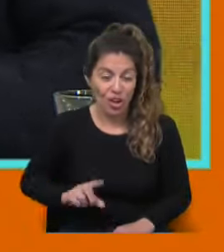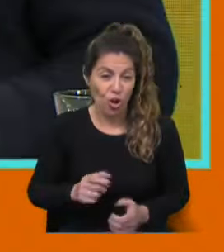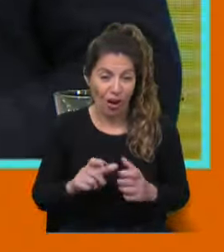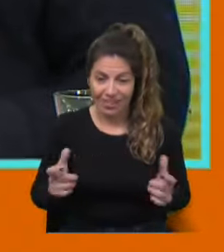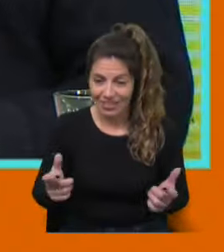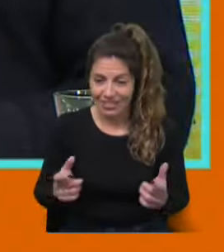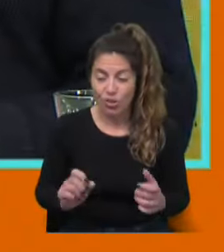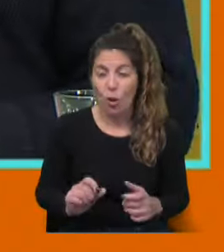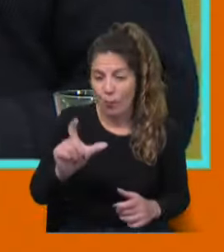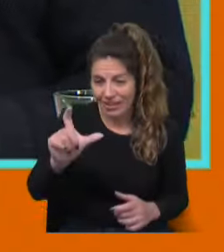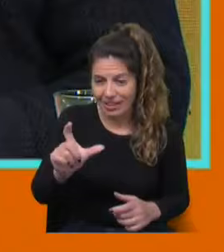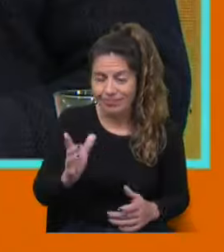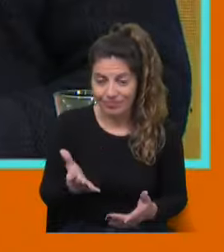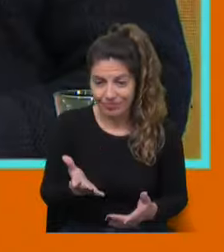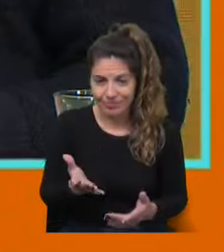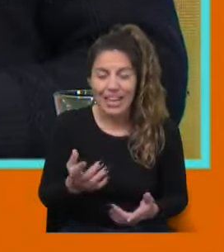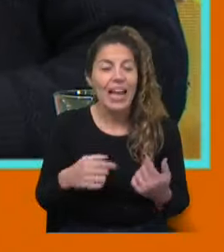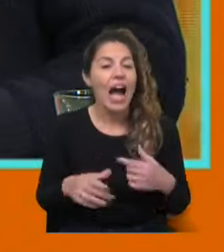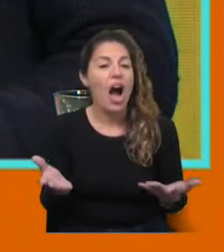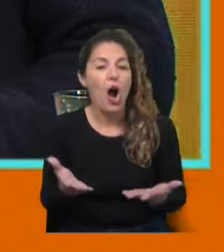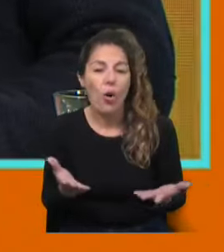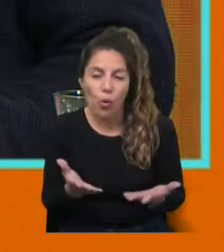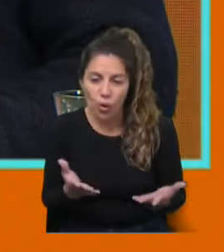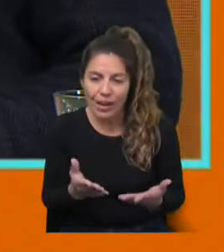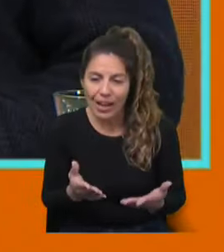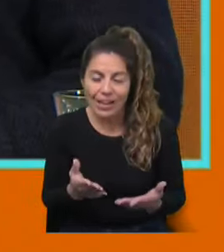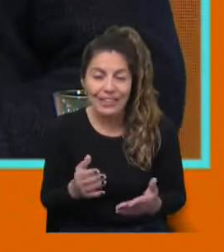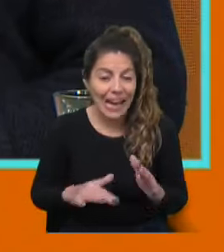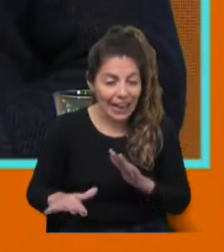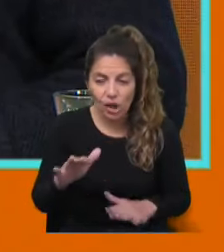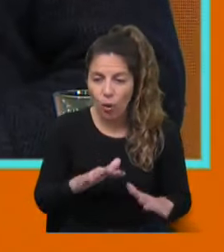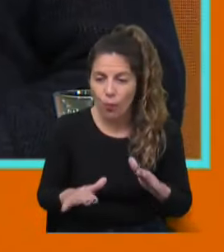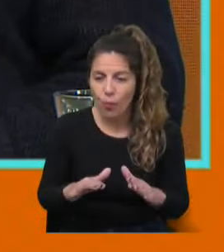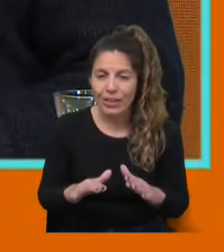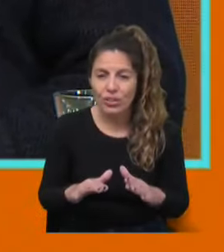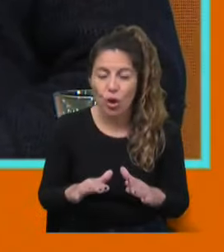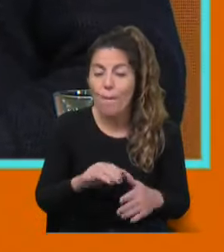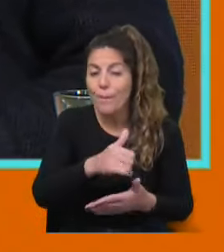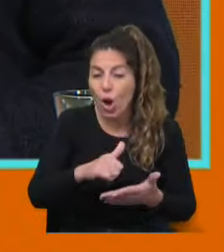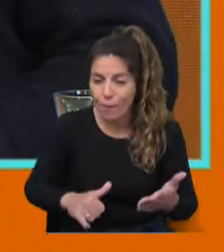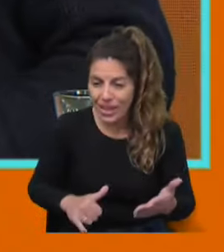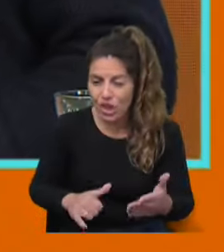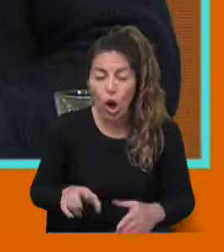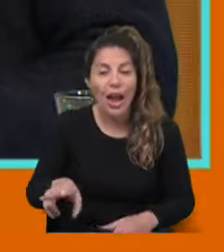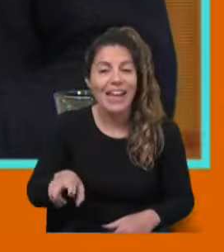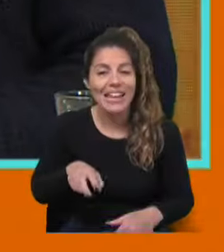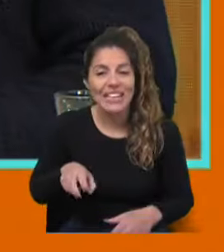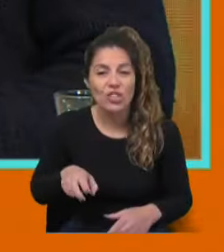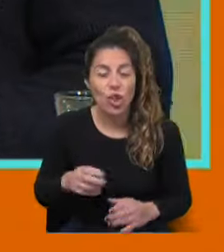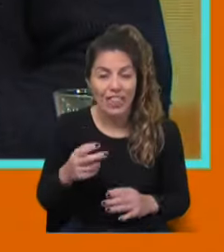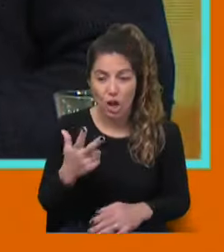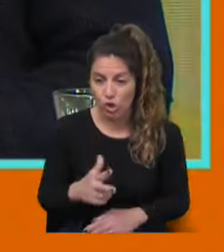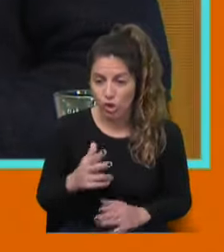peso relativo. Yo ahí va. Y ahora que han recompuesto a nivel promedio el ingreso de los